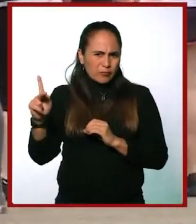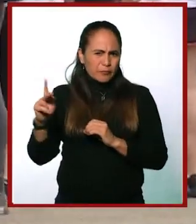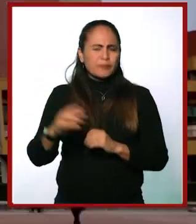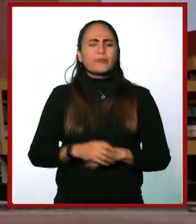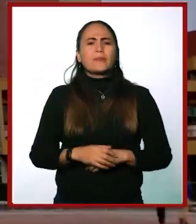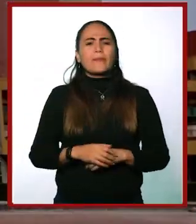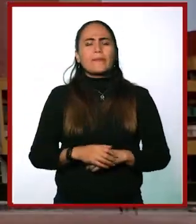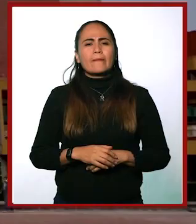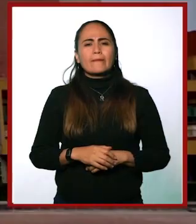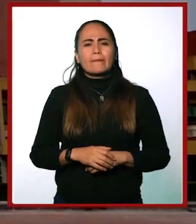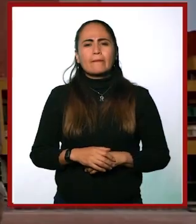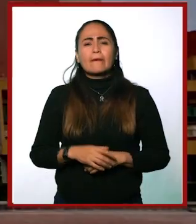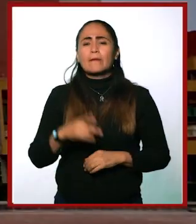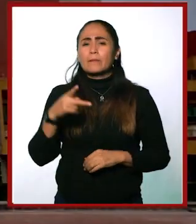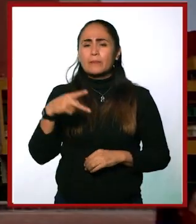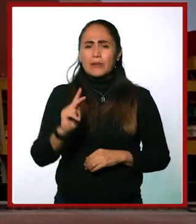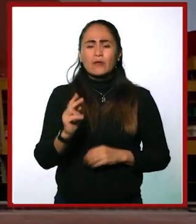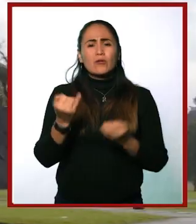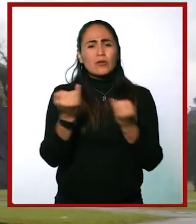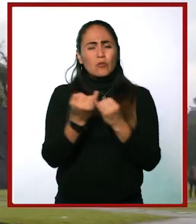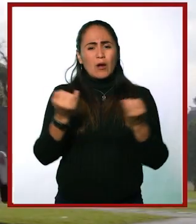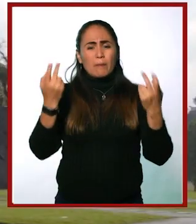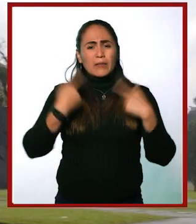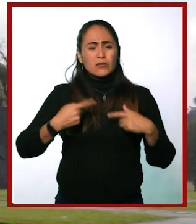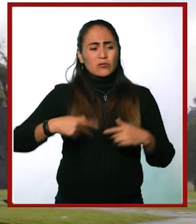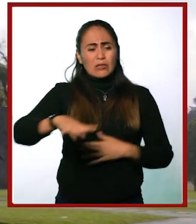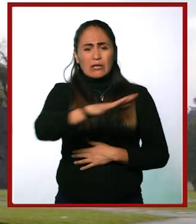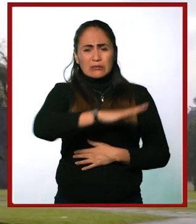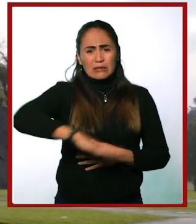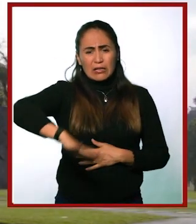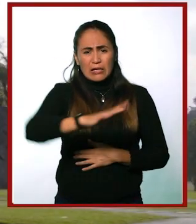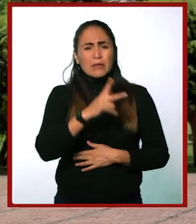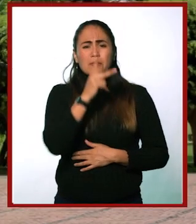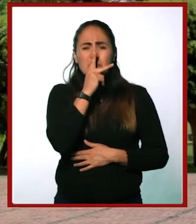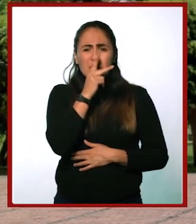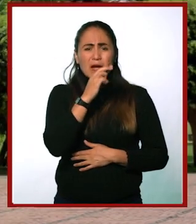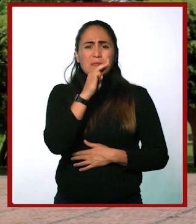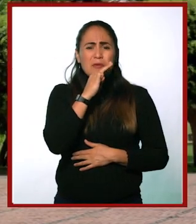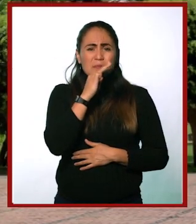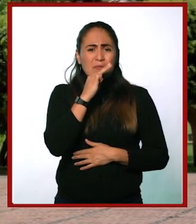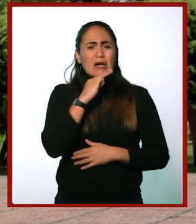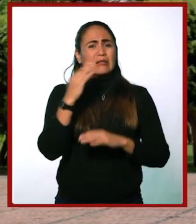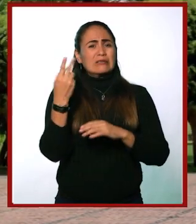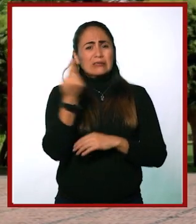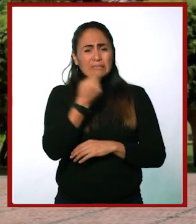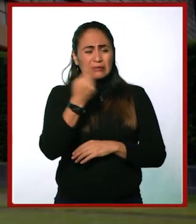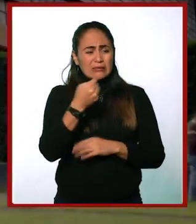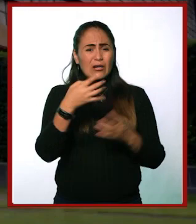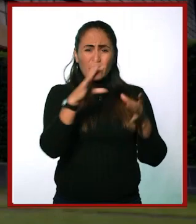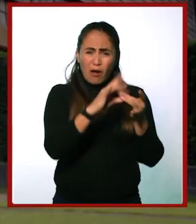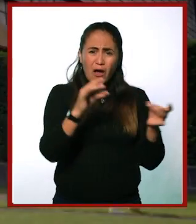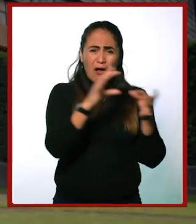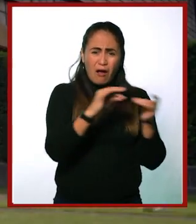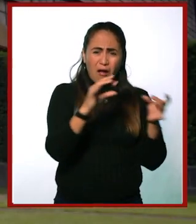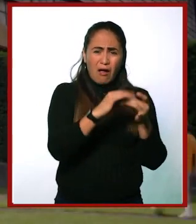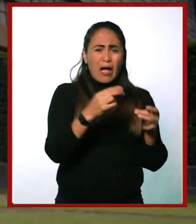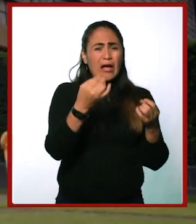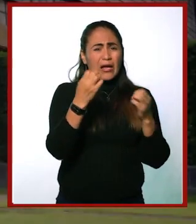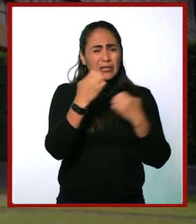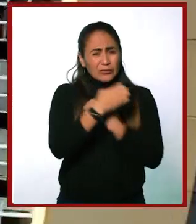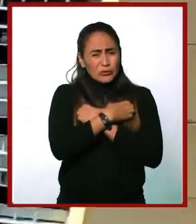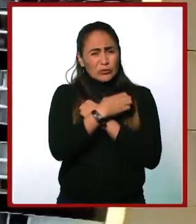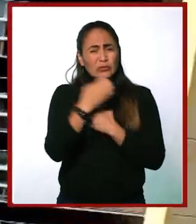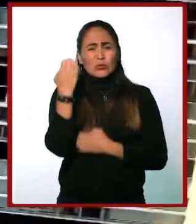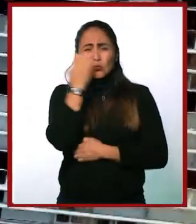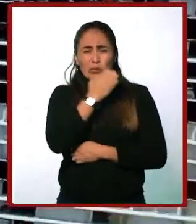sino también de hacer entender a la sociedad, a los padres, que la escuela sigue siendo fundamental, que la escuela